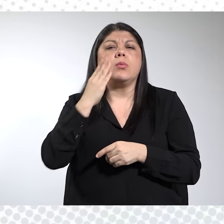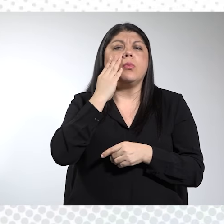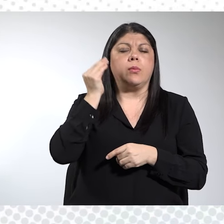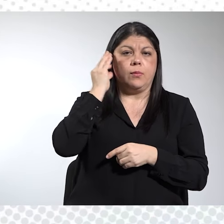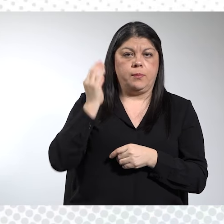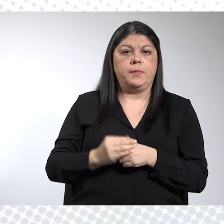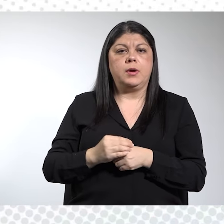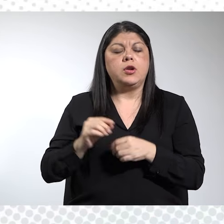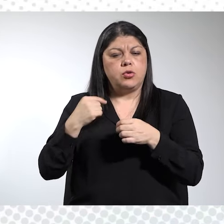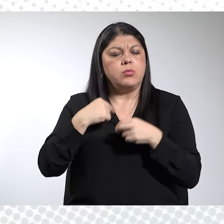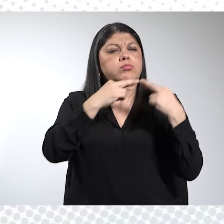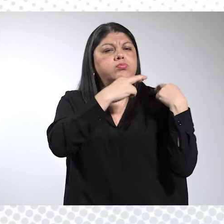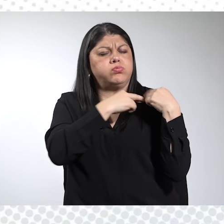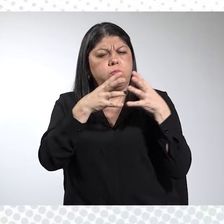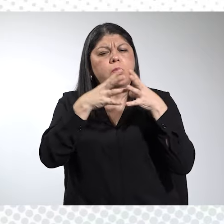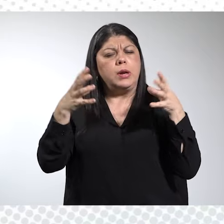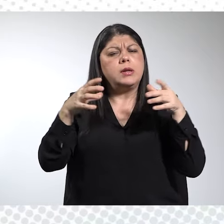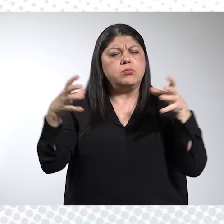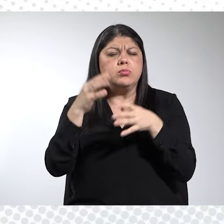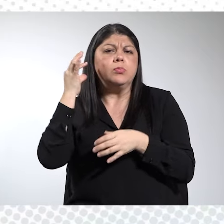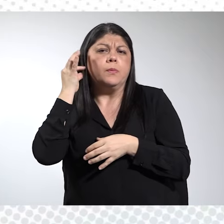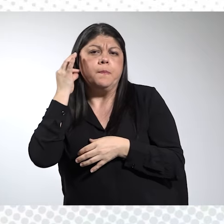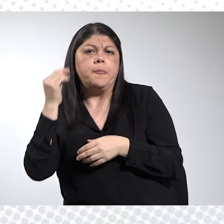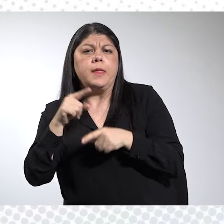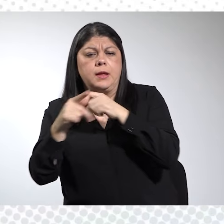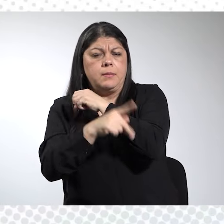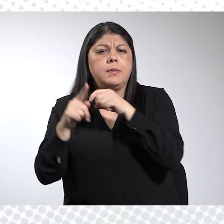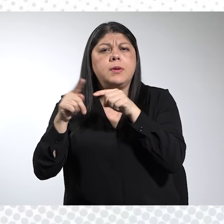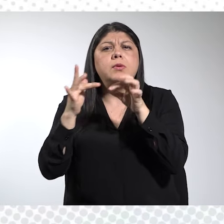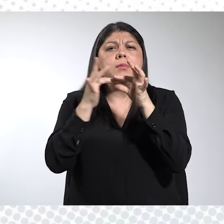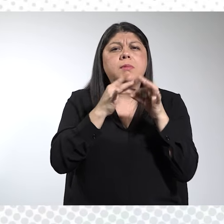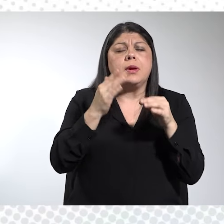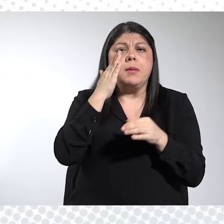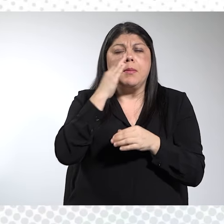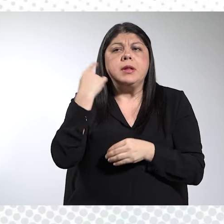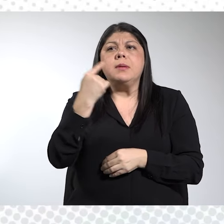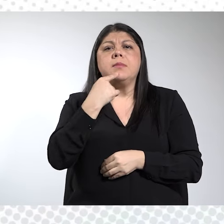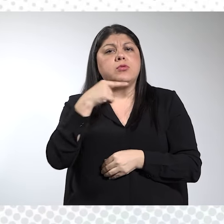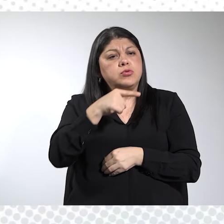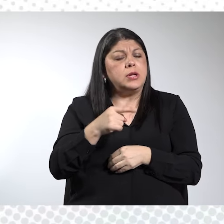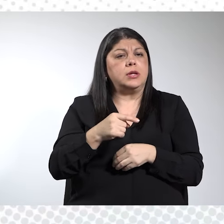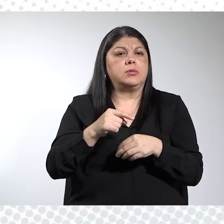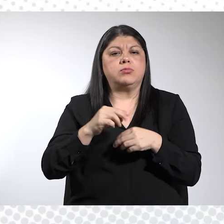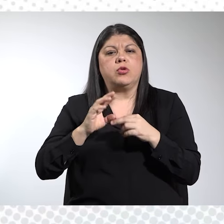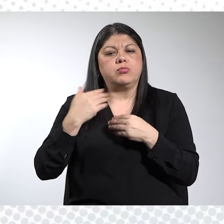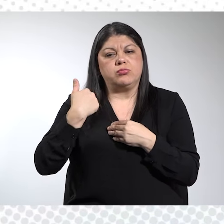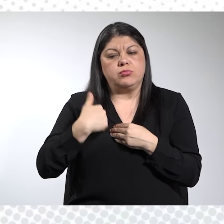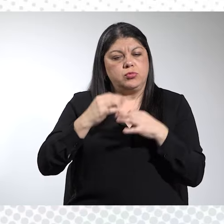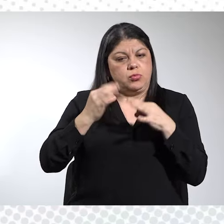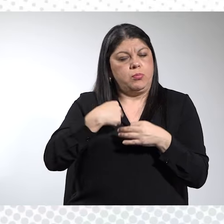tengo abuela. Y tengo una responsabilidad enorme con las mujeres en este país y sobre todo de que mi madre siempre me ha dicho, si usted no es